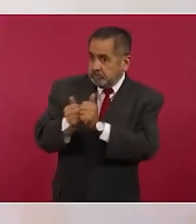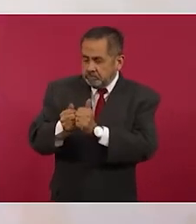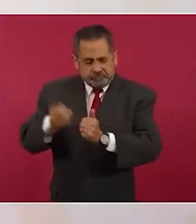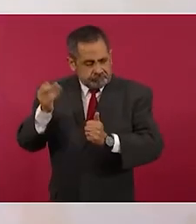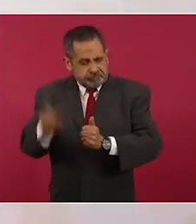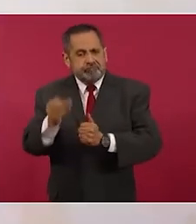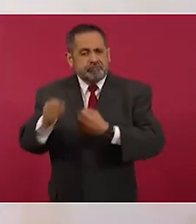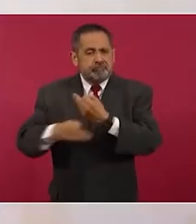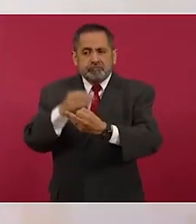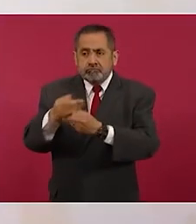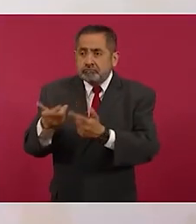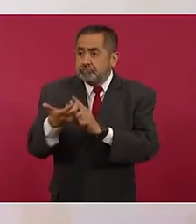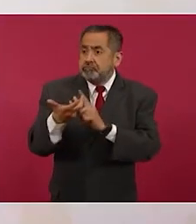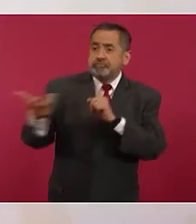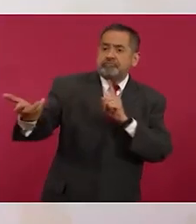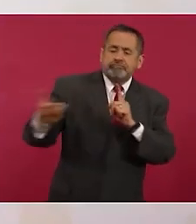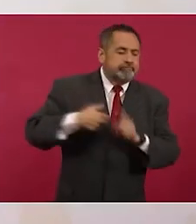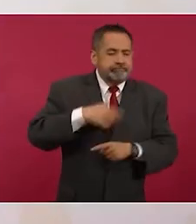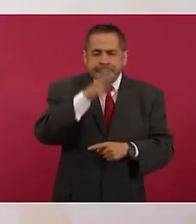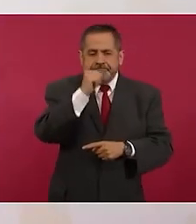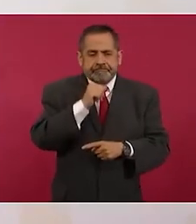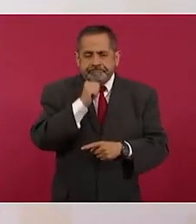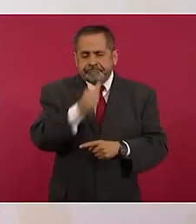No puede ser que alguien